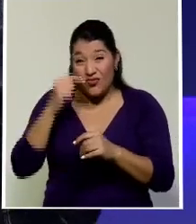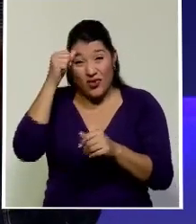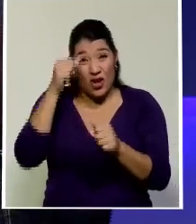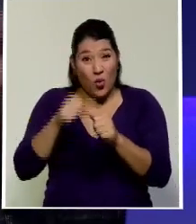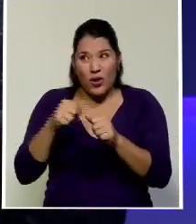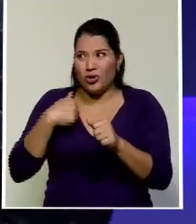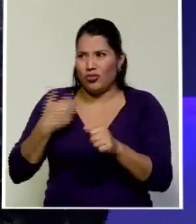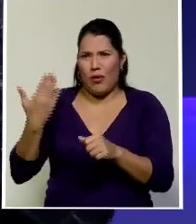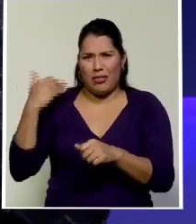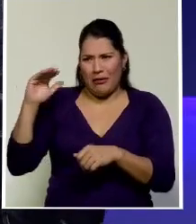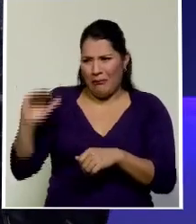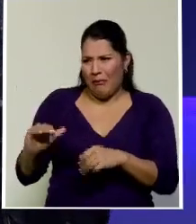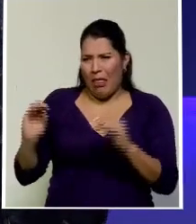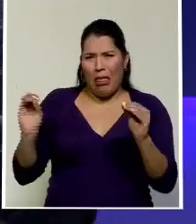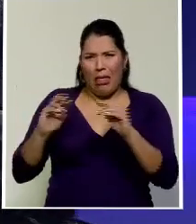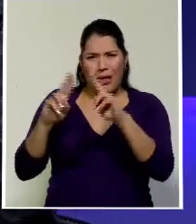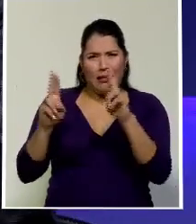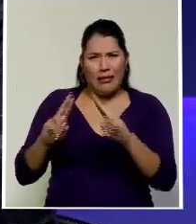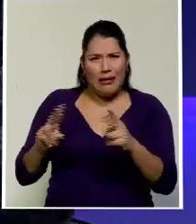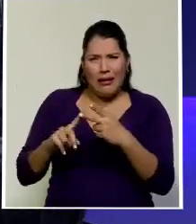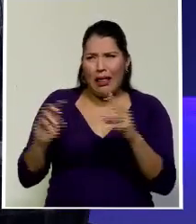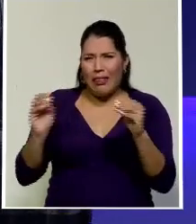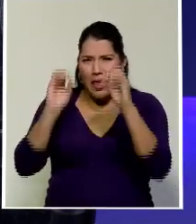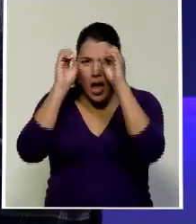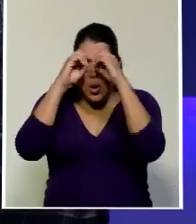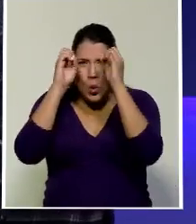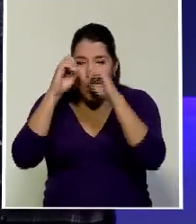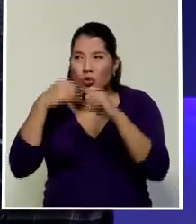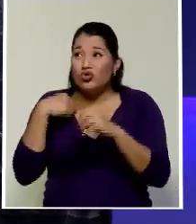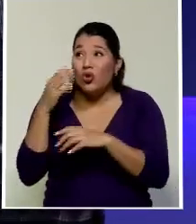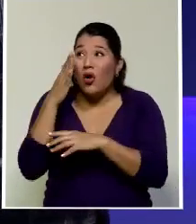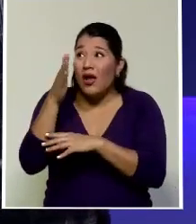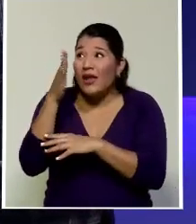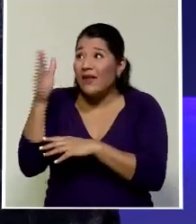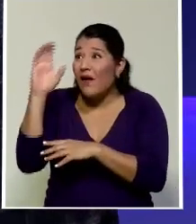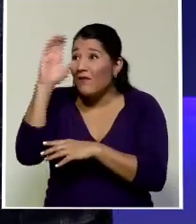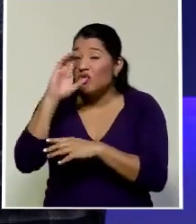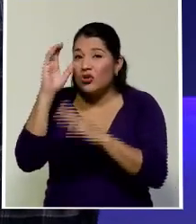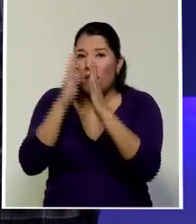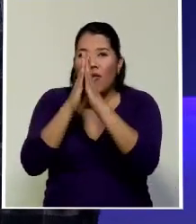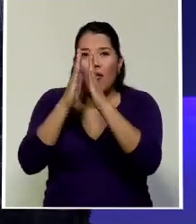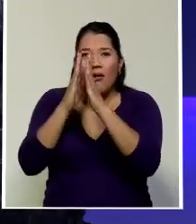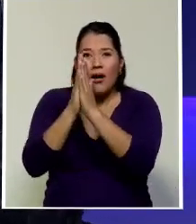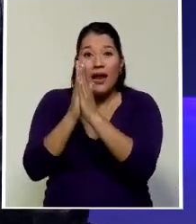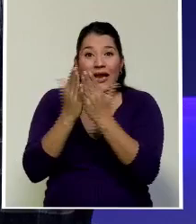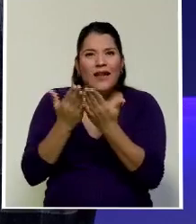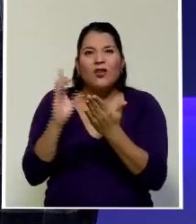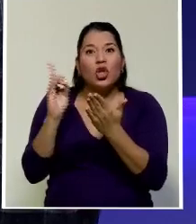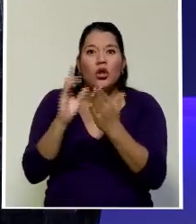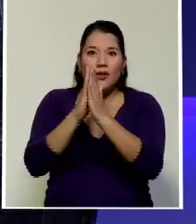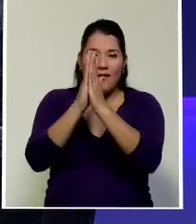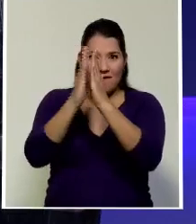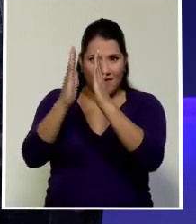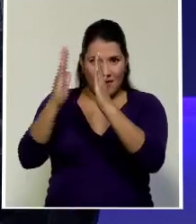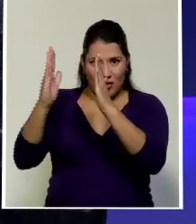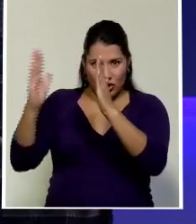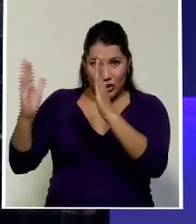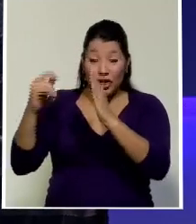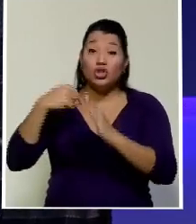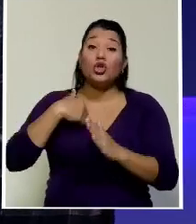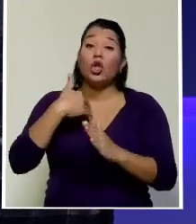uno no iba a Google, uno simplemente iba a donde había las cosas, material escrito, que era la biblioteca. Y yo tengo dos partes, ¿no? La biblioteca de